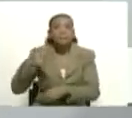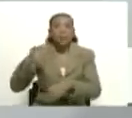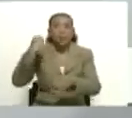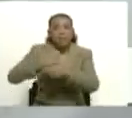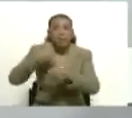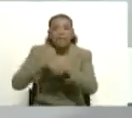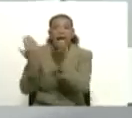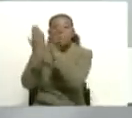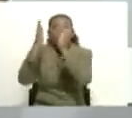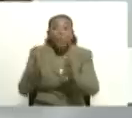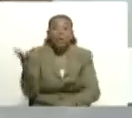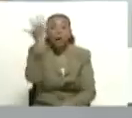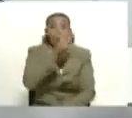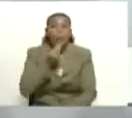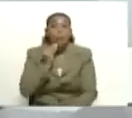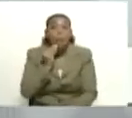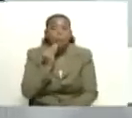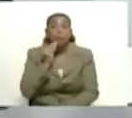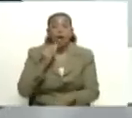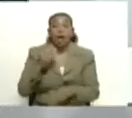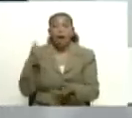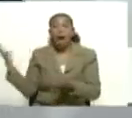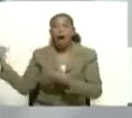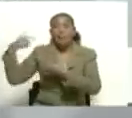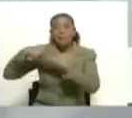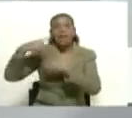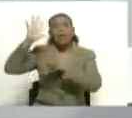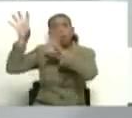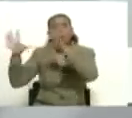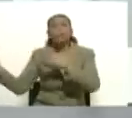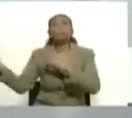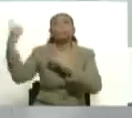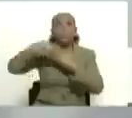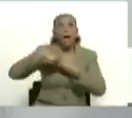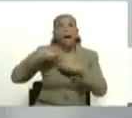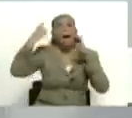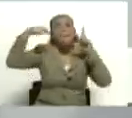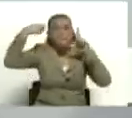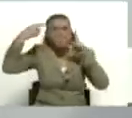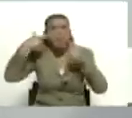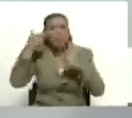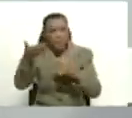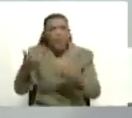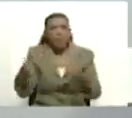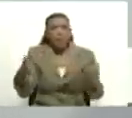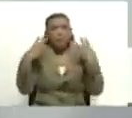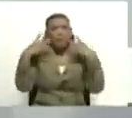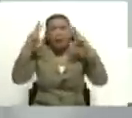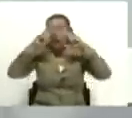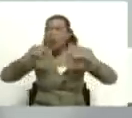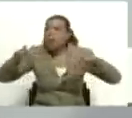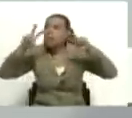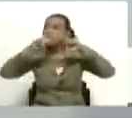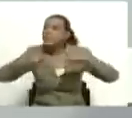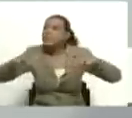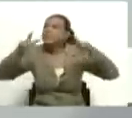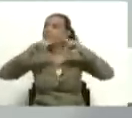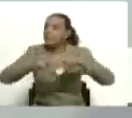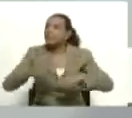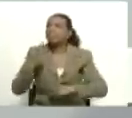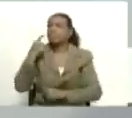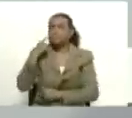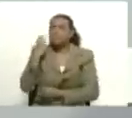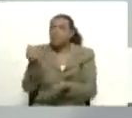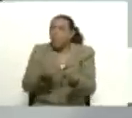al estudiante, a la juventud, al migrante venezolano. Ojalá puedan ver este video, puedan analizar este video y